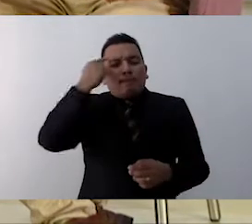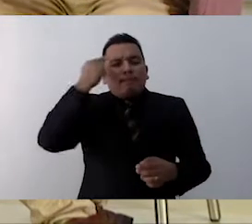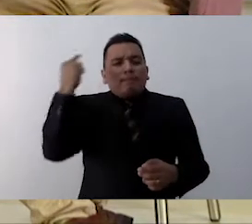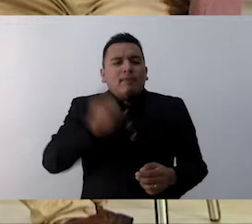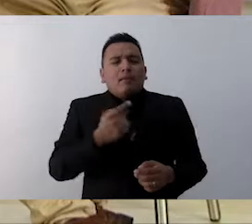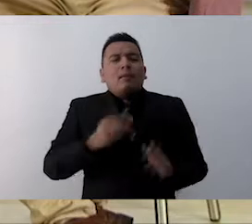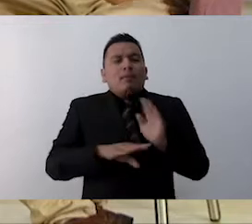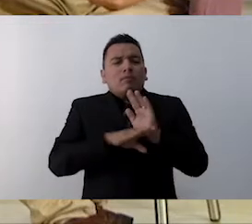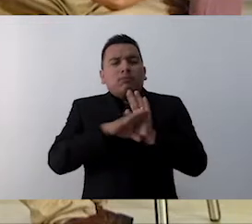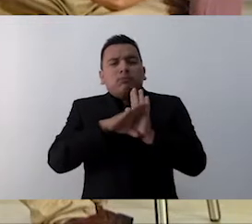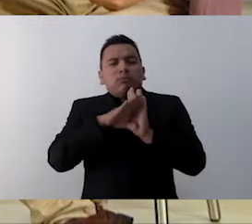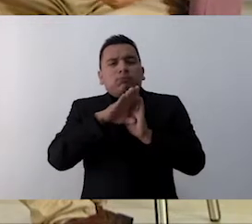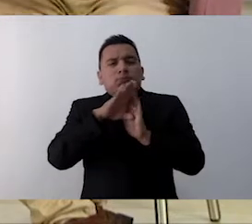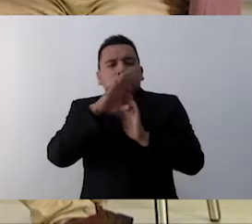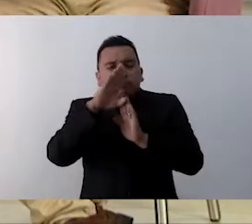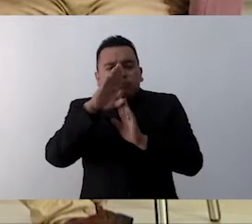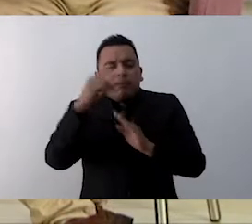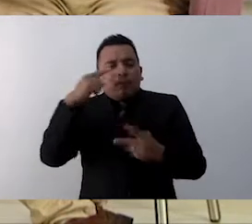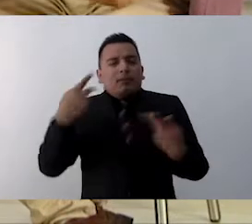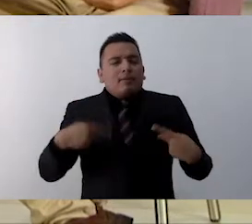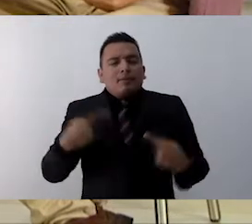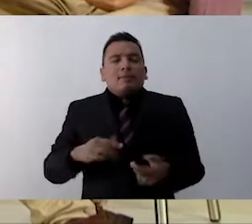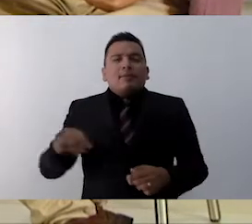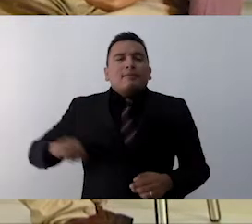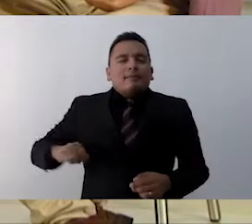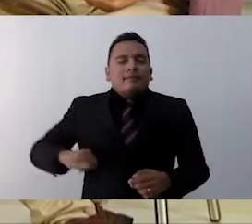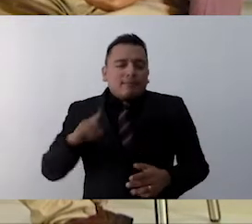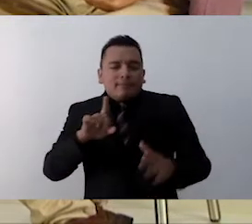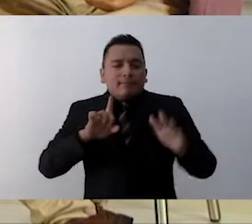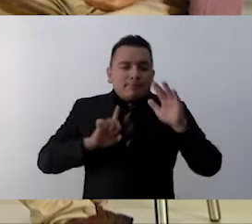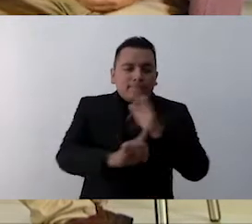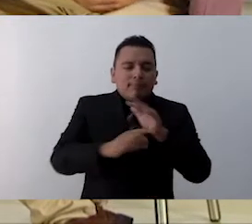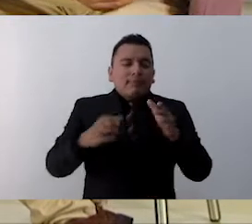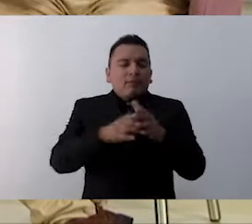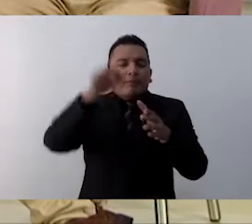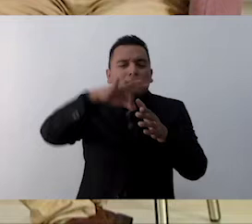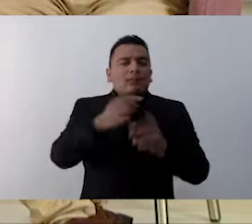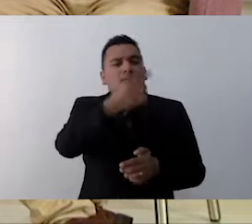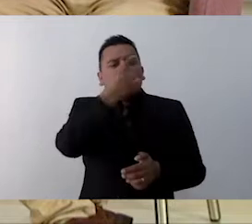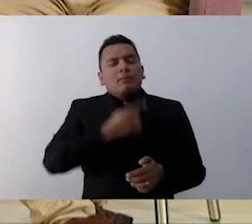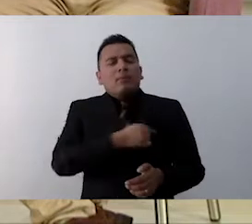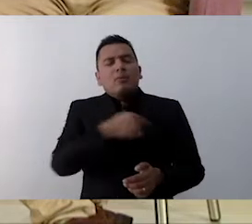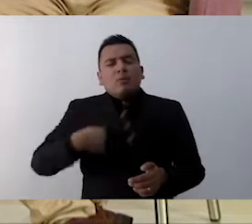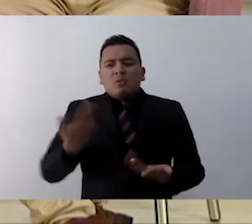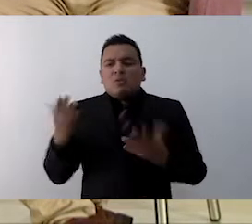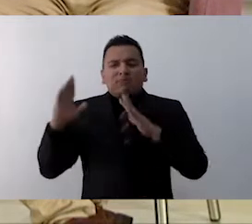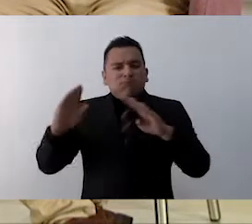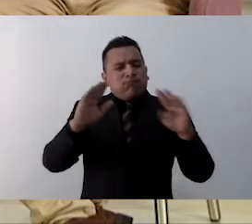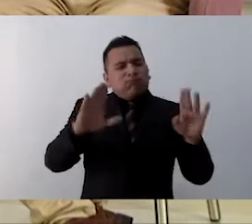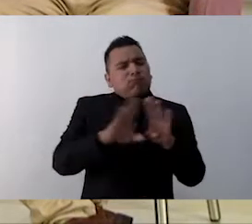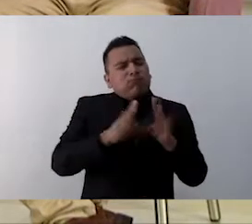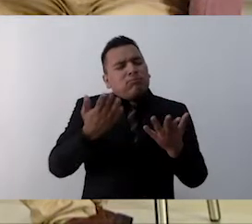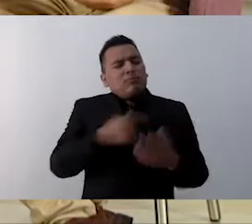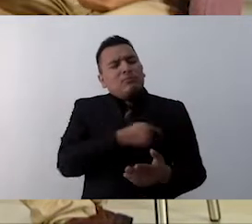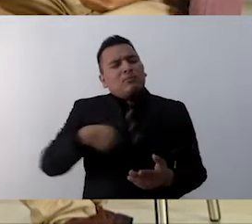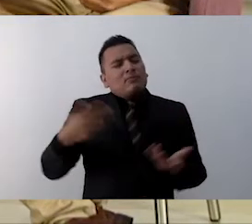electorales para poder mejorar esa participación de la ciudadanía. ¿Qué tenemos que hacer en materia de capacitación? ¿Qué